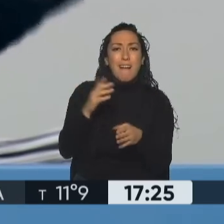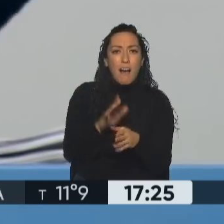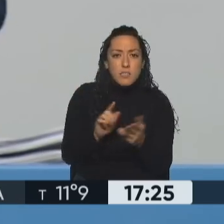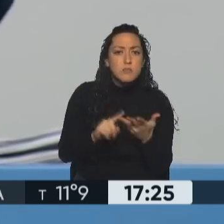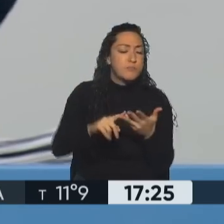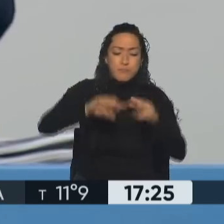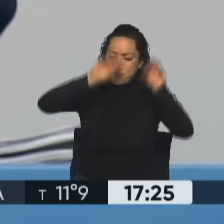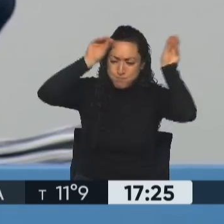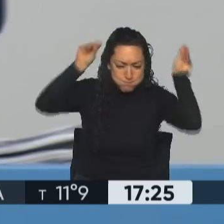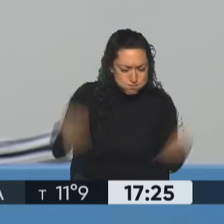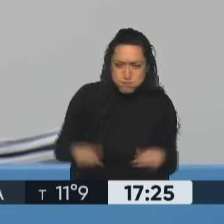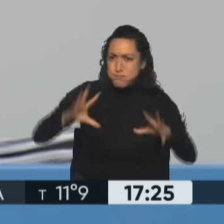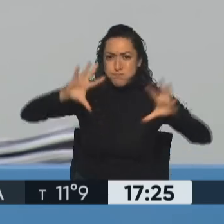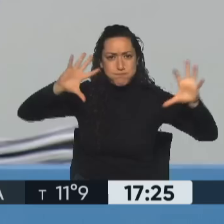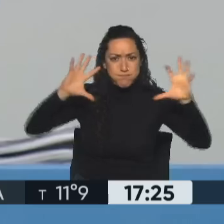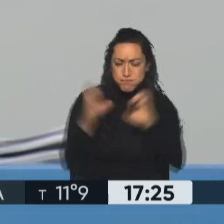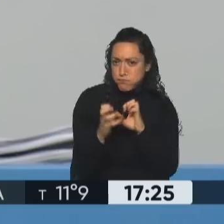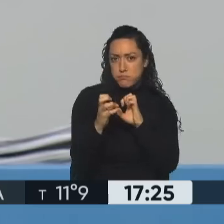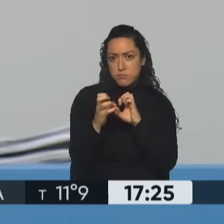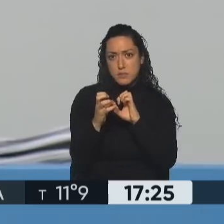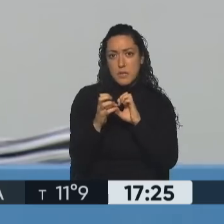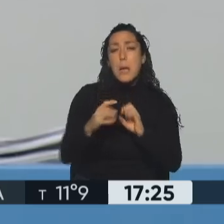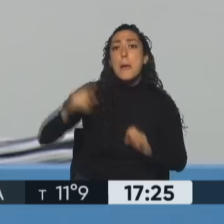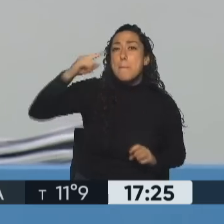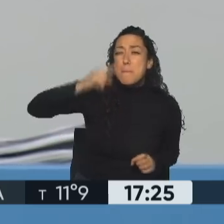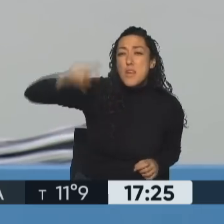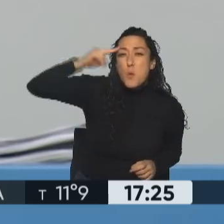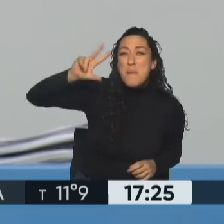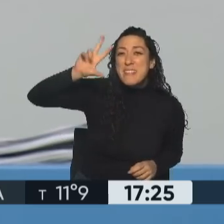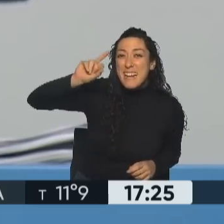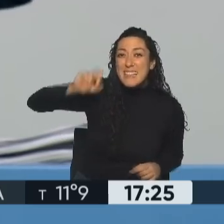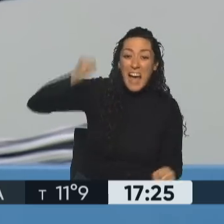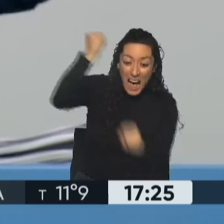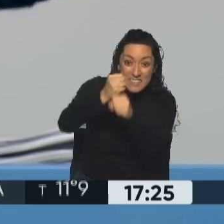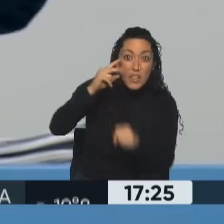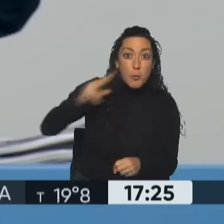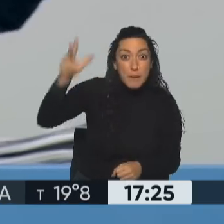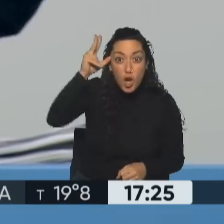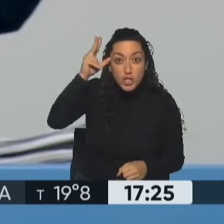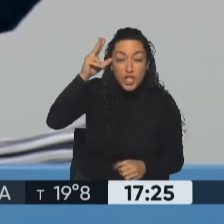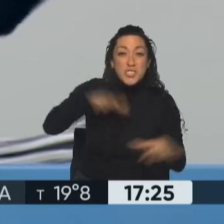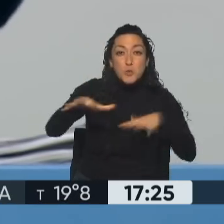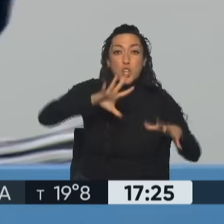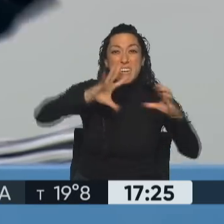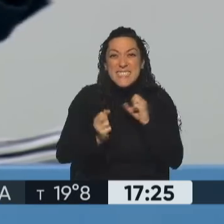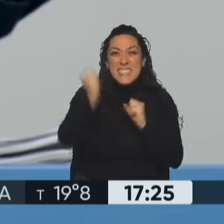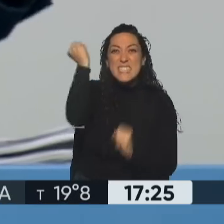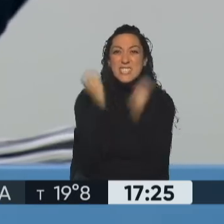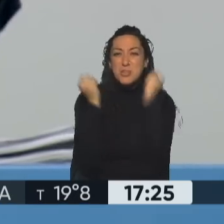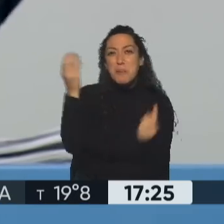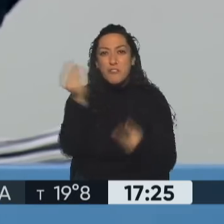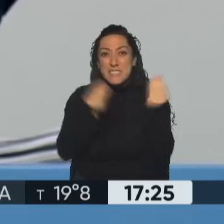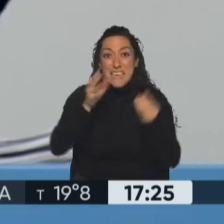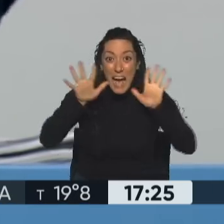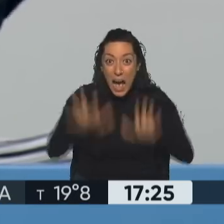abajo. No se recordaba desde el año 1930 una crisis económico-financiera como las